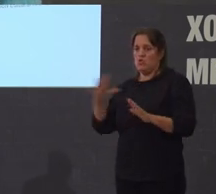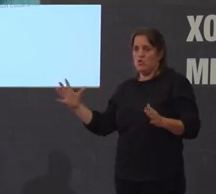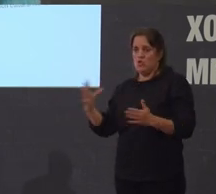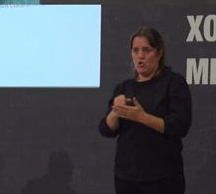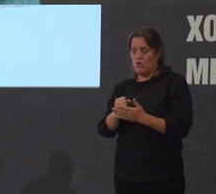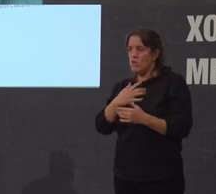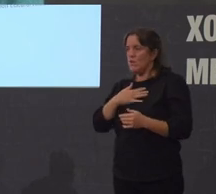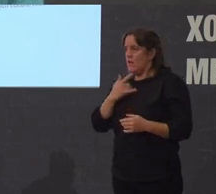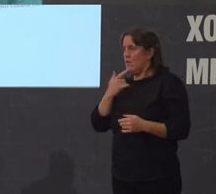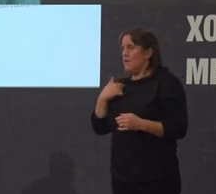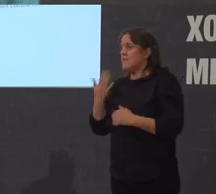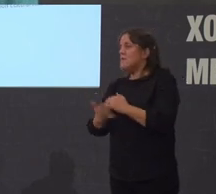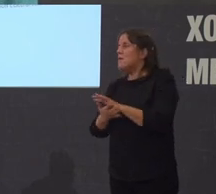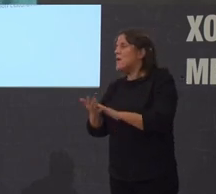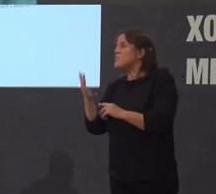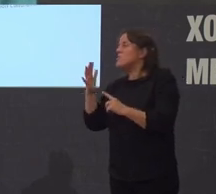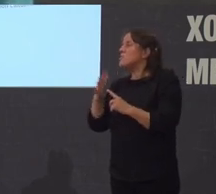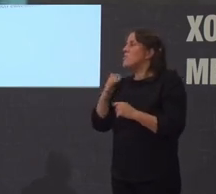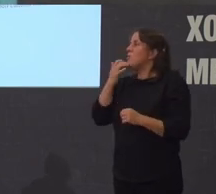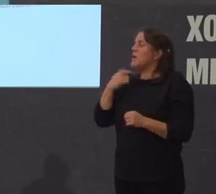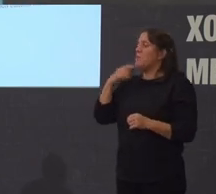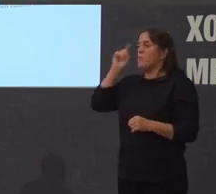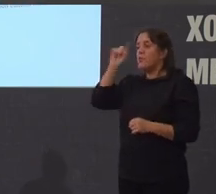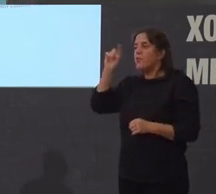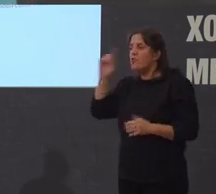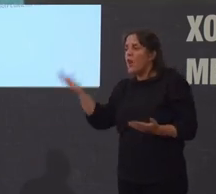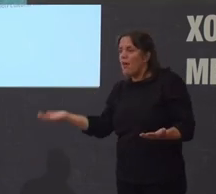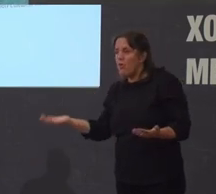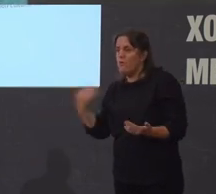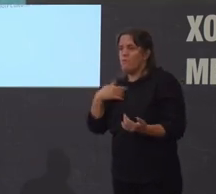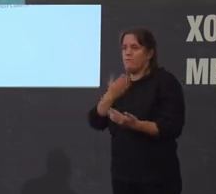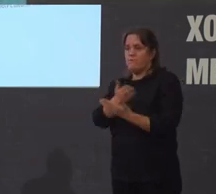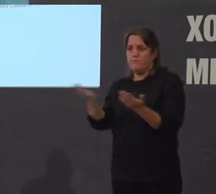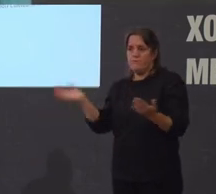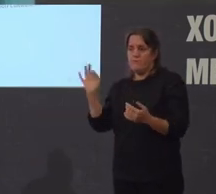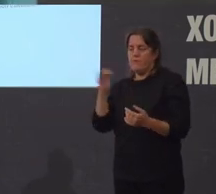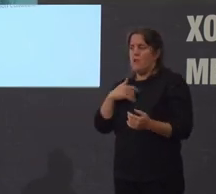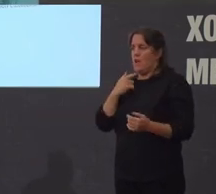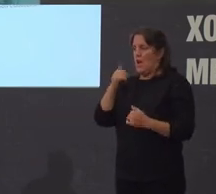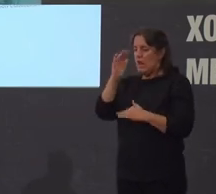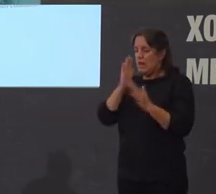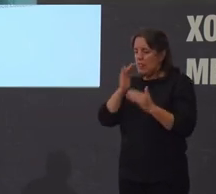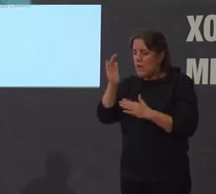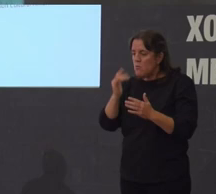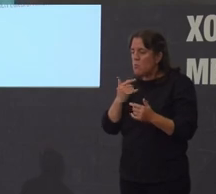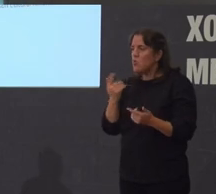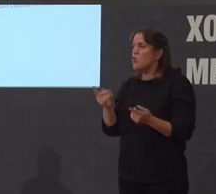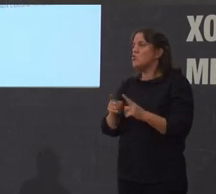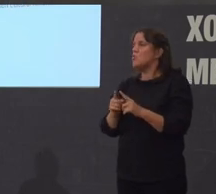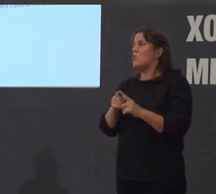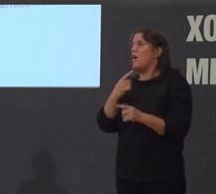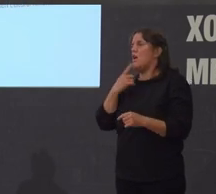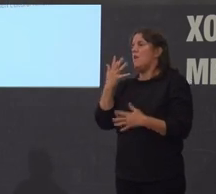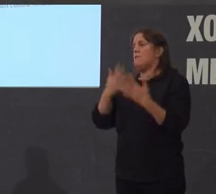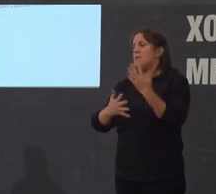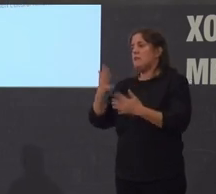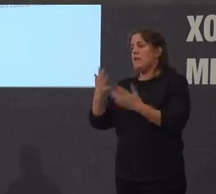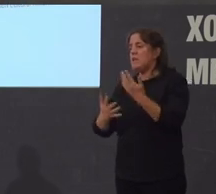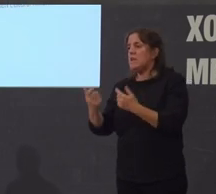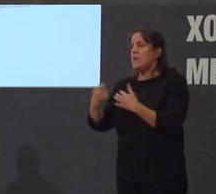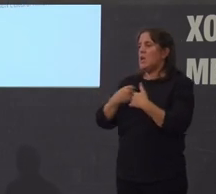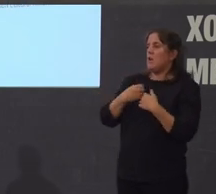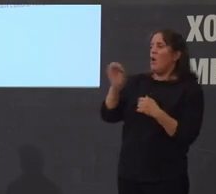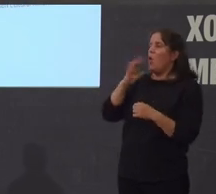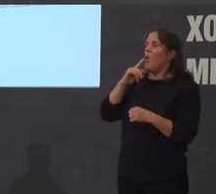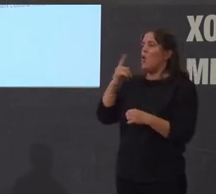de represión del profesorado la que siempre atendemos aunque represión administrativa o represión